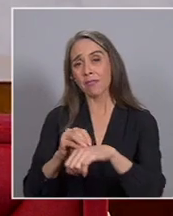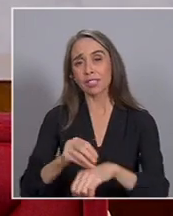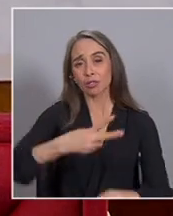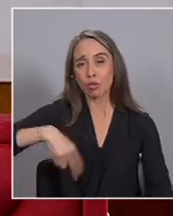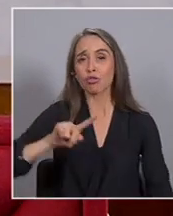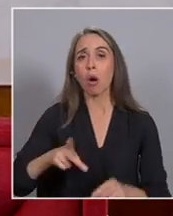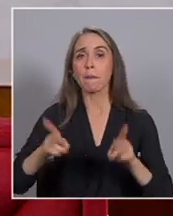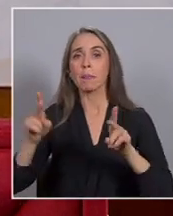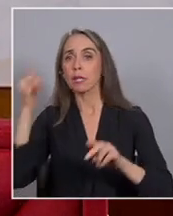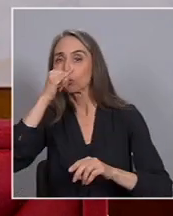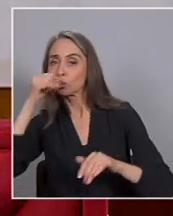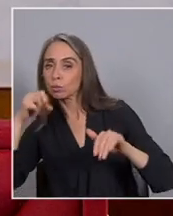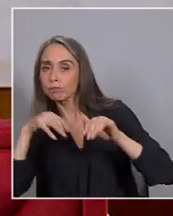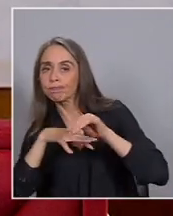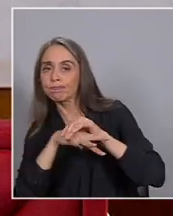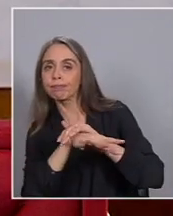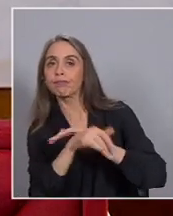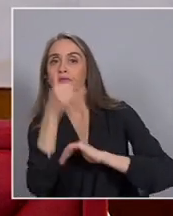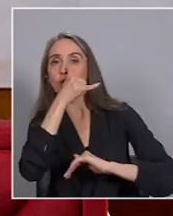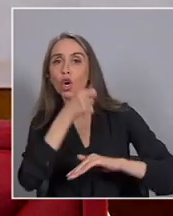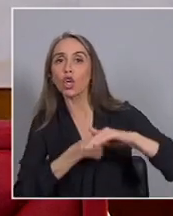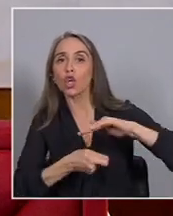No permitamos que permee.